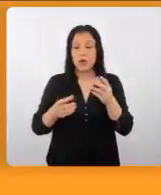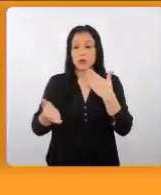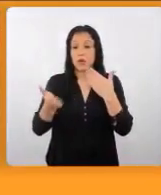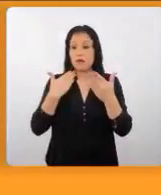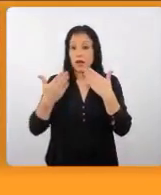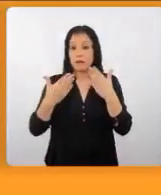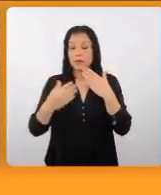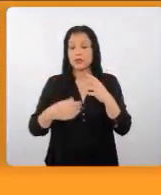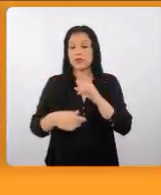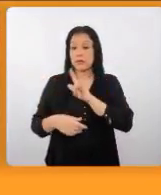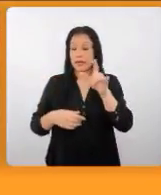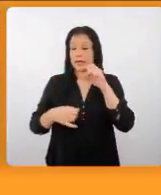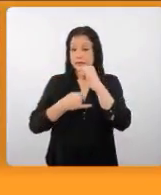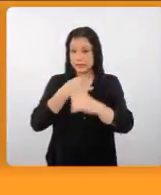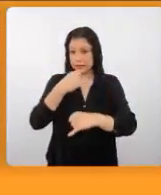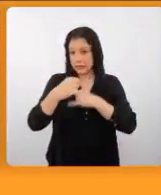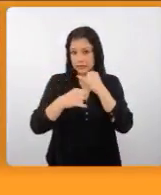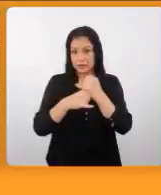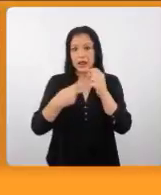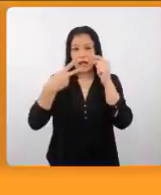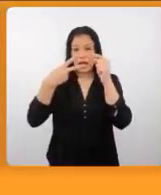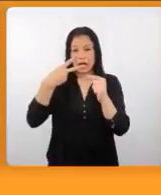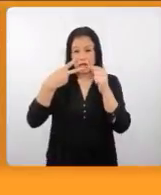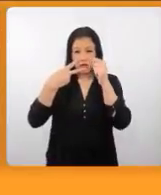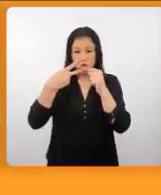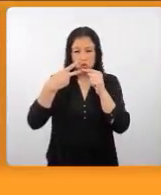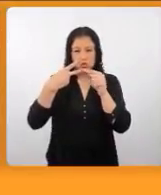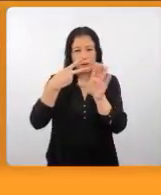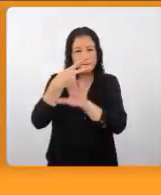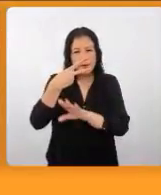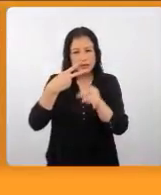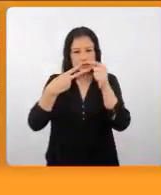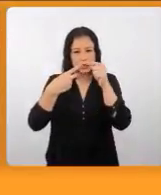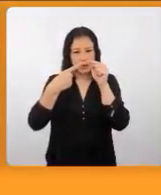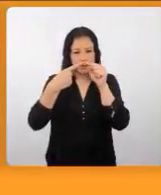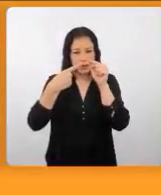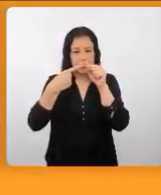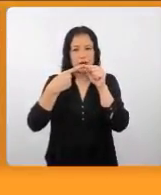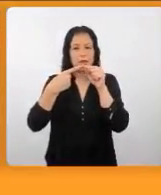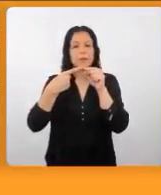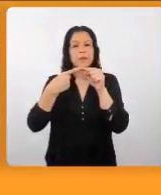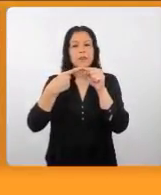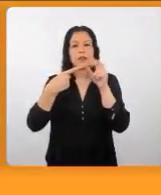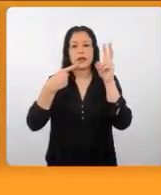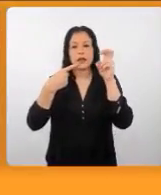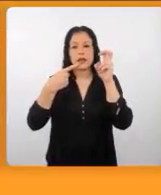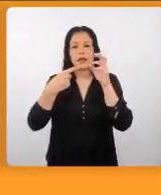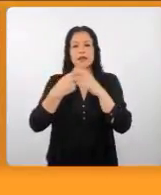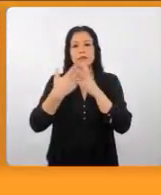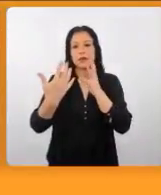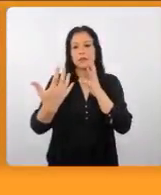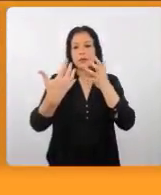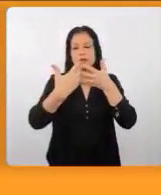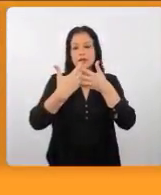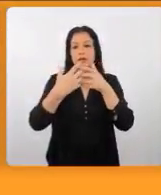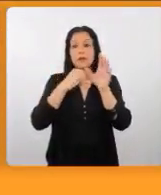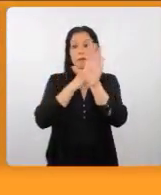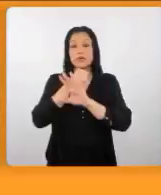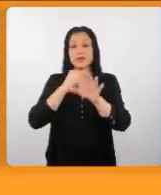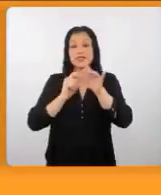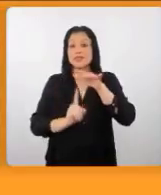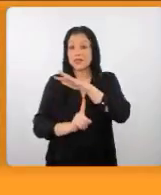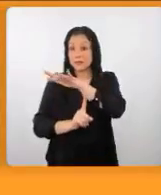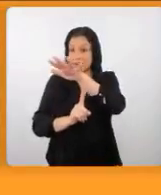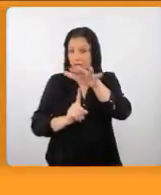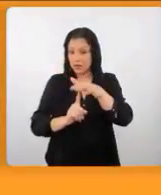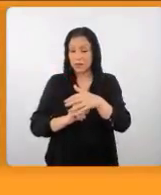viajes internacionales, hay dos elementos importantes. Primero, el tema de asociado al medio ambiente,